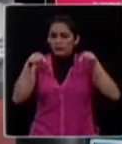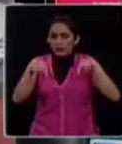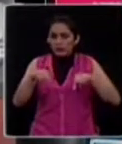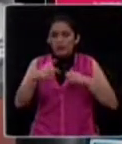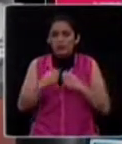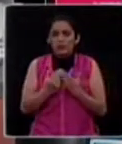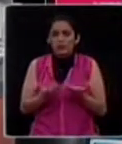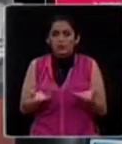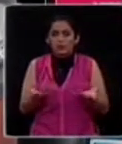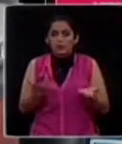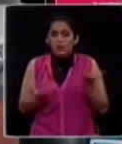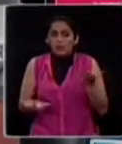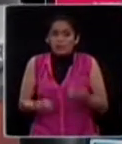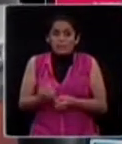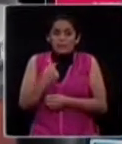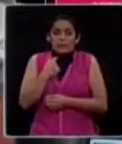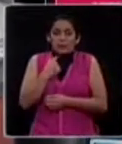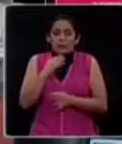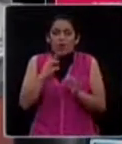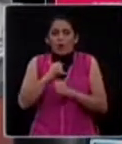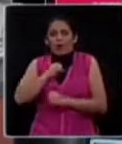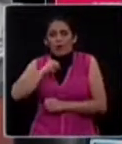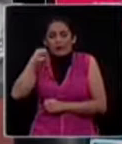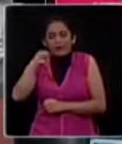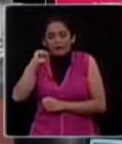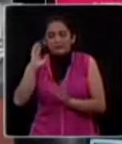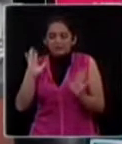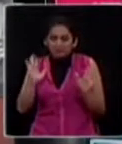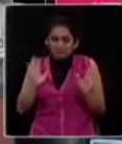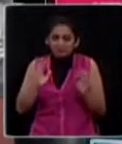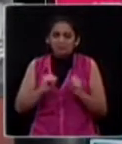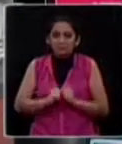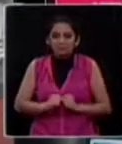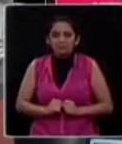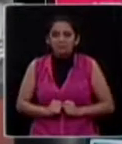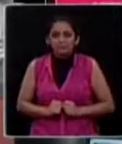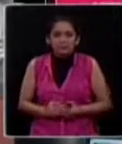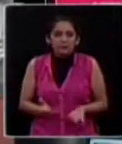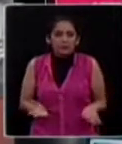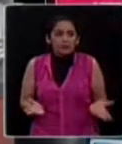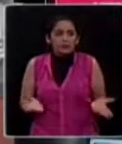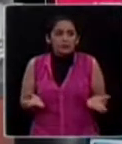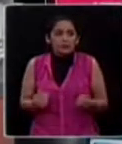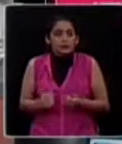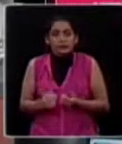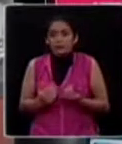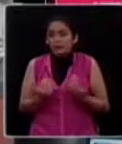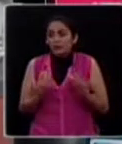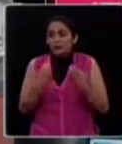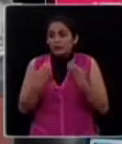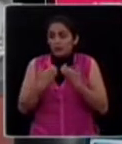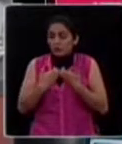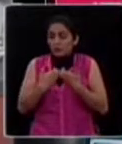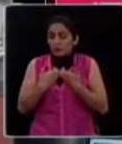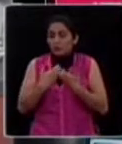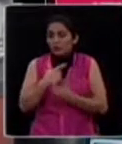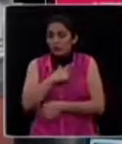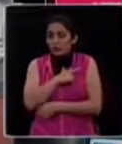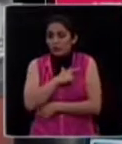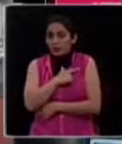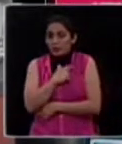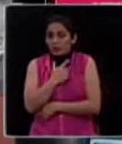partidos dentro de la cancha o los ganamos, pero también es cierto que Liga no es solo jugadores,